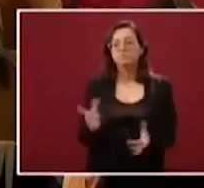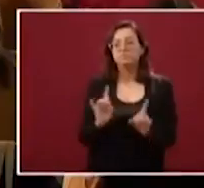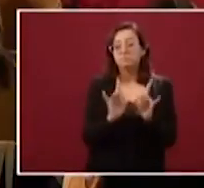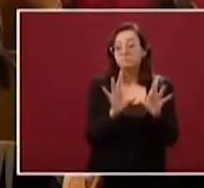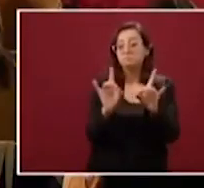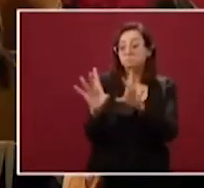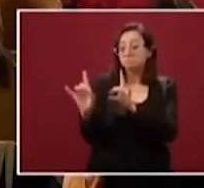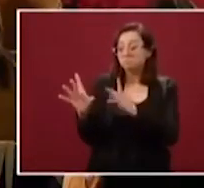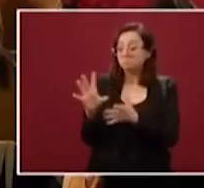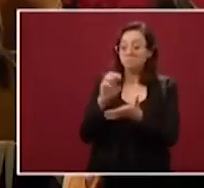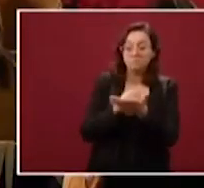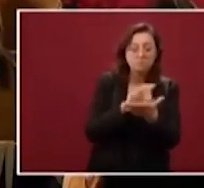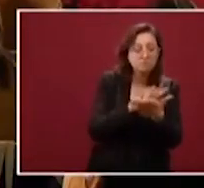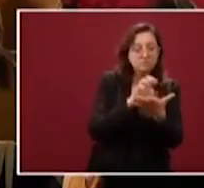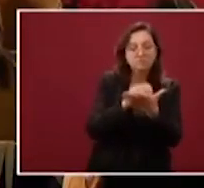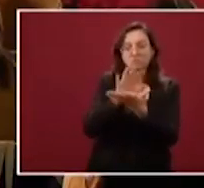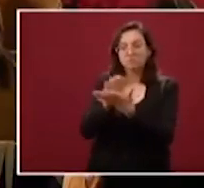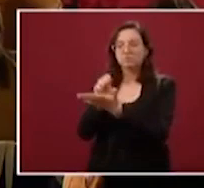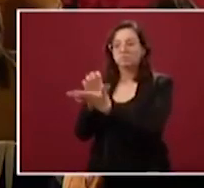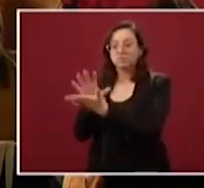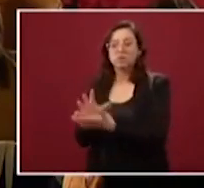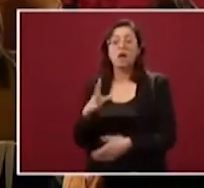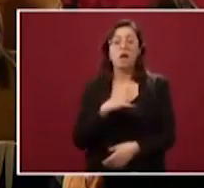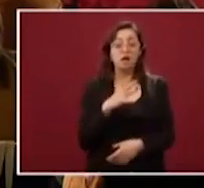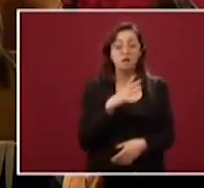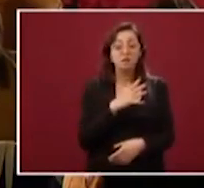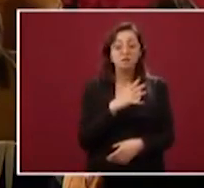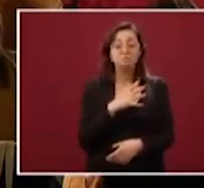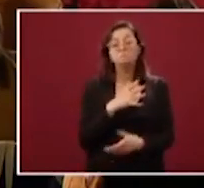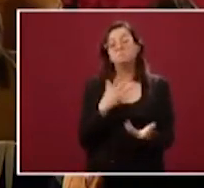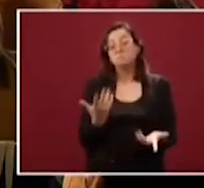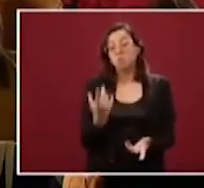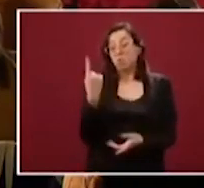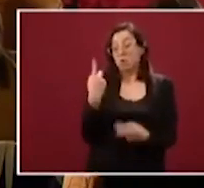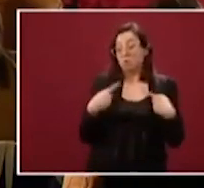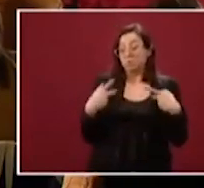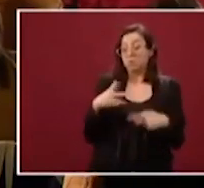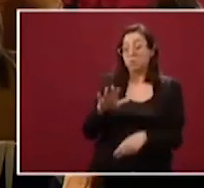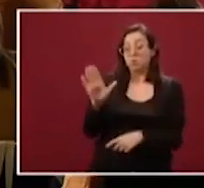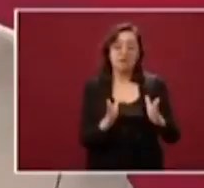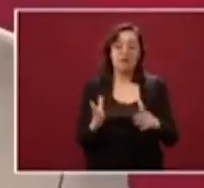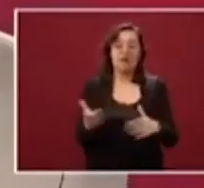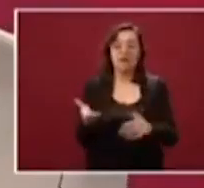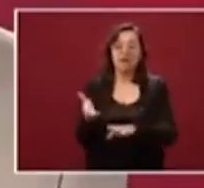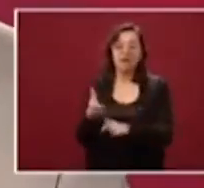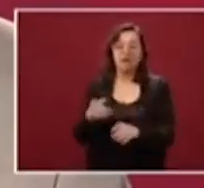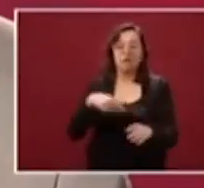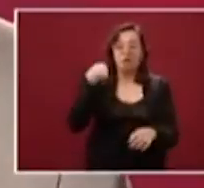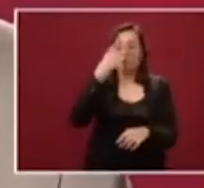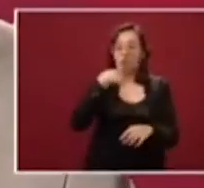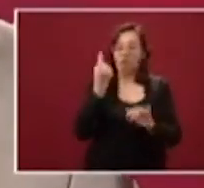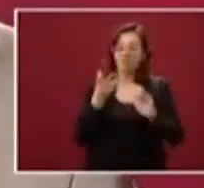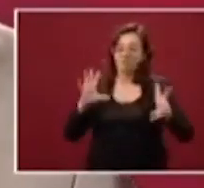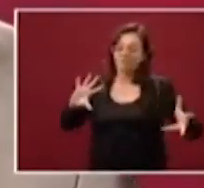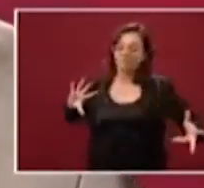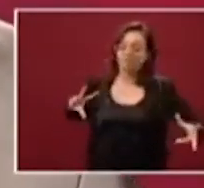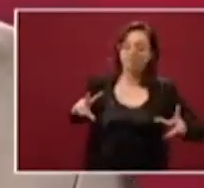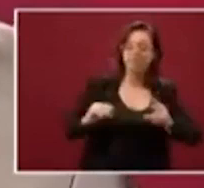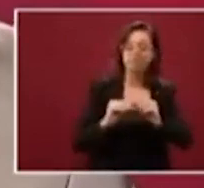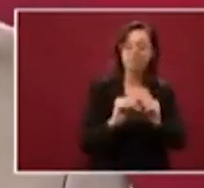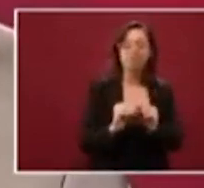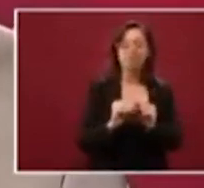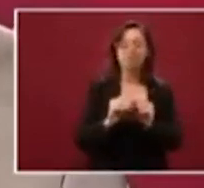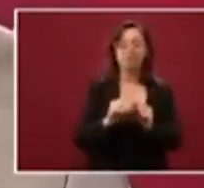casos se encuentran graves además en conferencia de prensa desde palacio nacional se informó de la muerte de una persona de